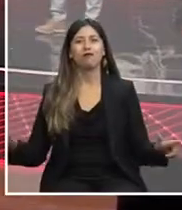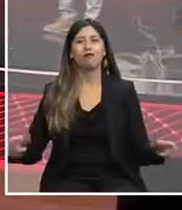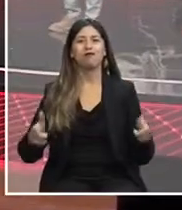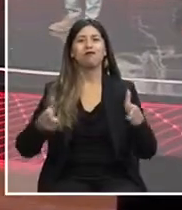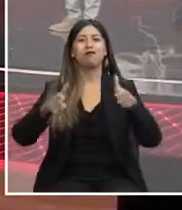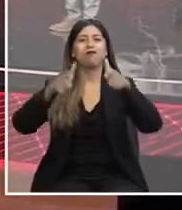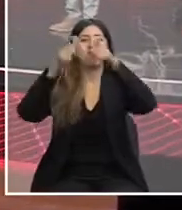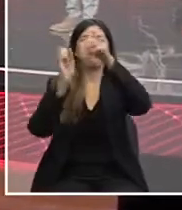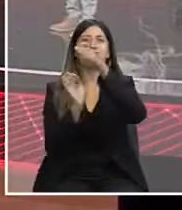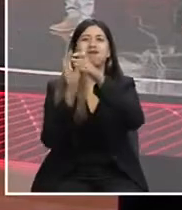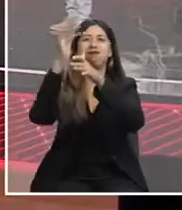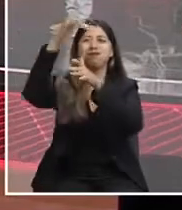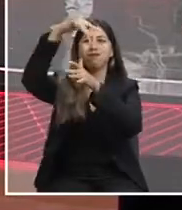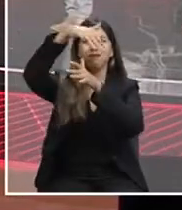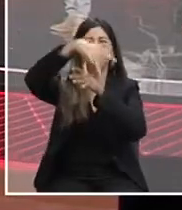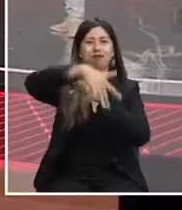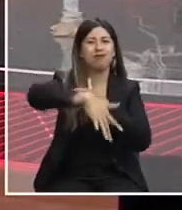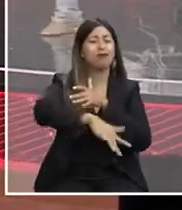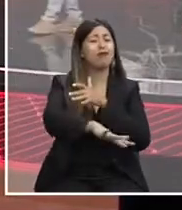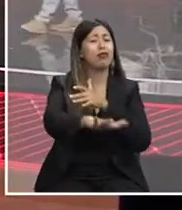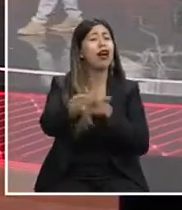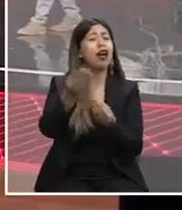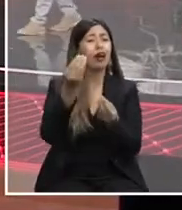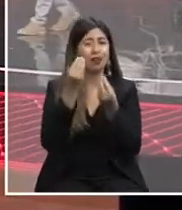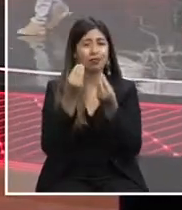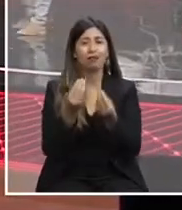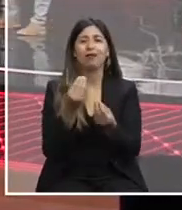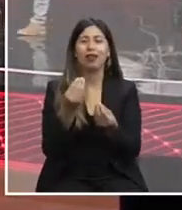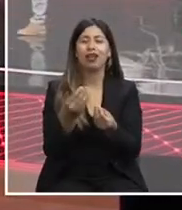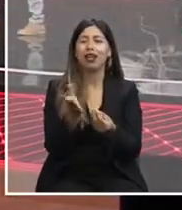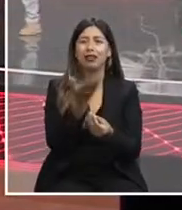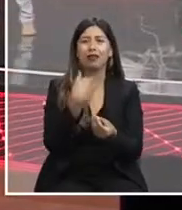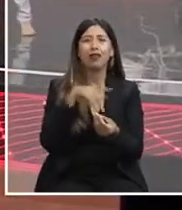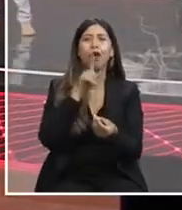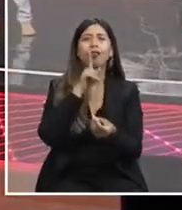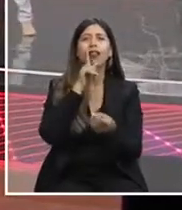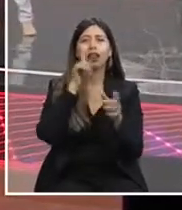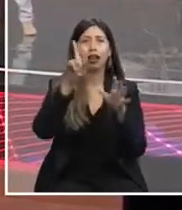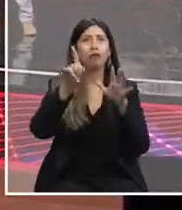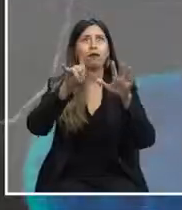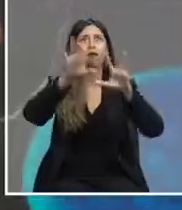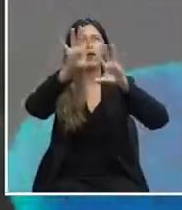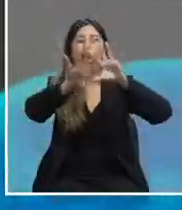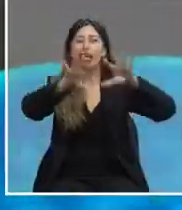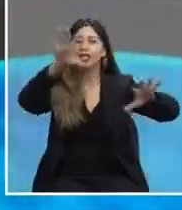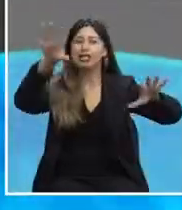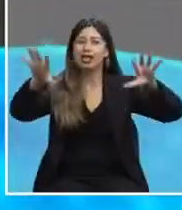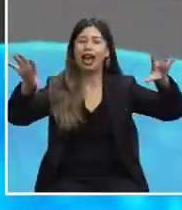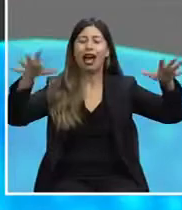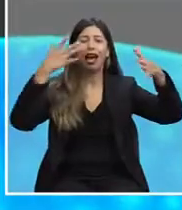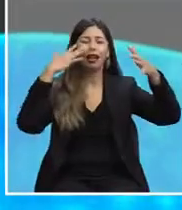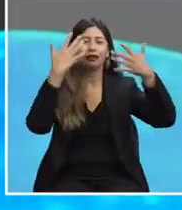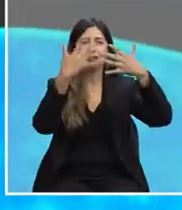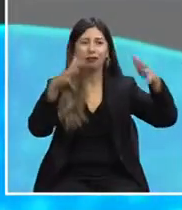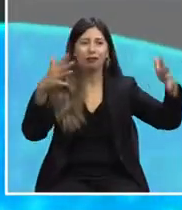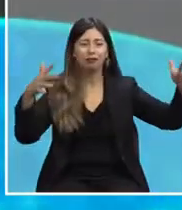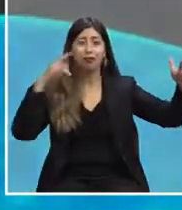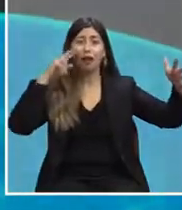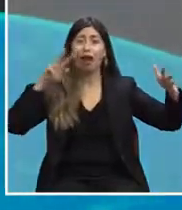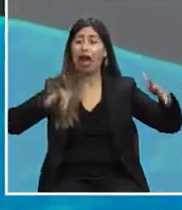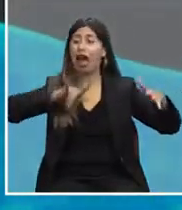volcanes. Gigantes bondadosos, los tenemos ahí en el paisaje. Los vemos desde los aviones,